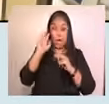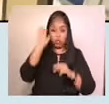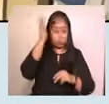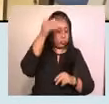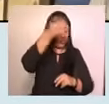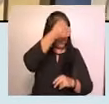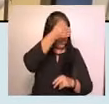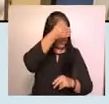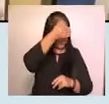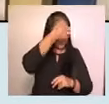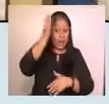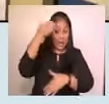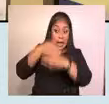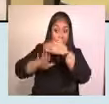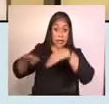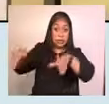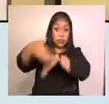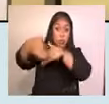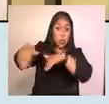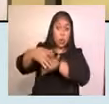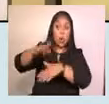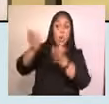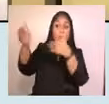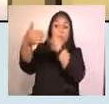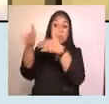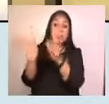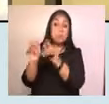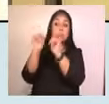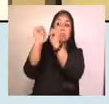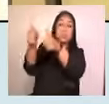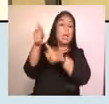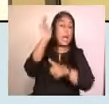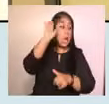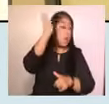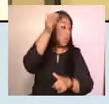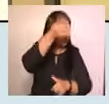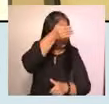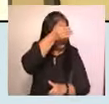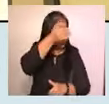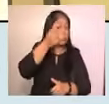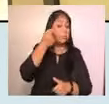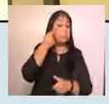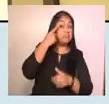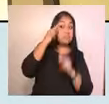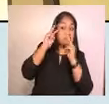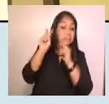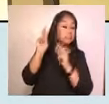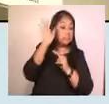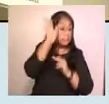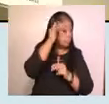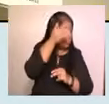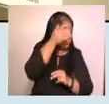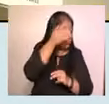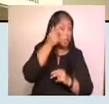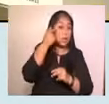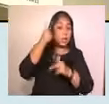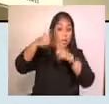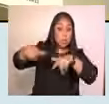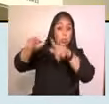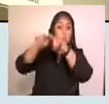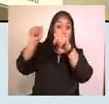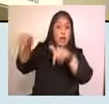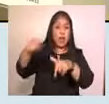las celdas, en los pasillos, en los patios, era convenientemente ignorado por las autoridades. Un espacio donde